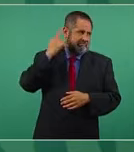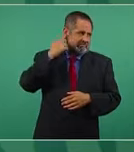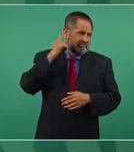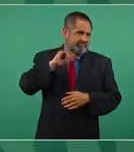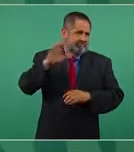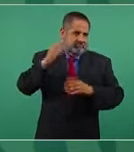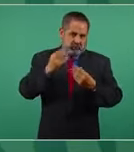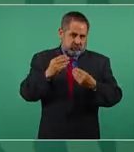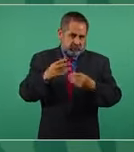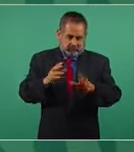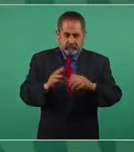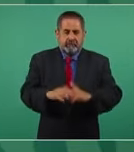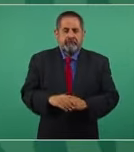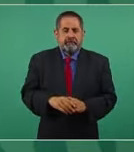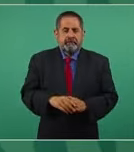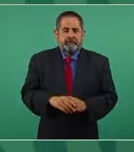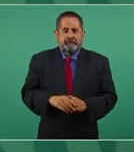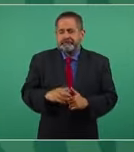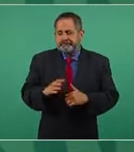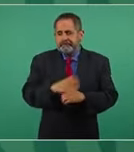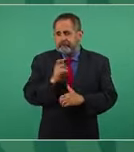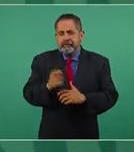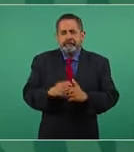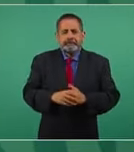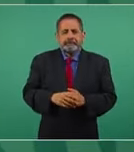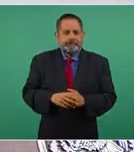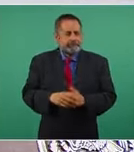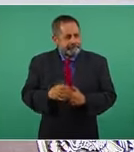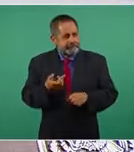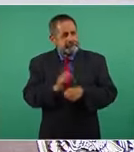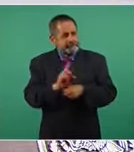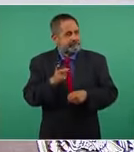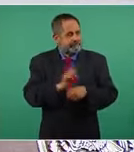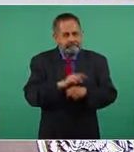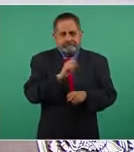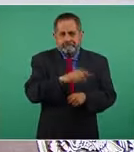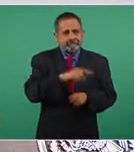famosos, porque es diario,